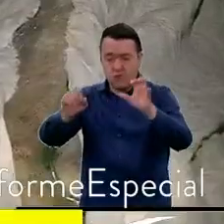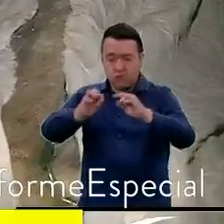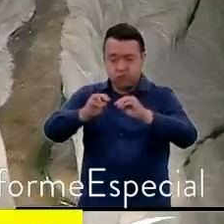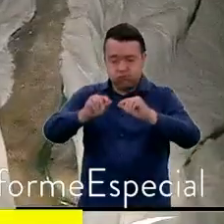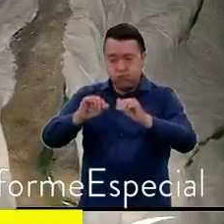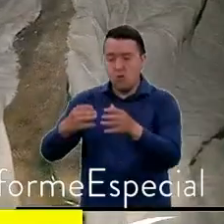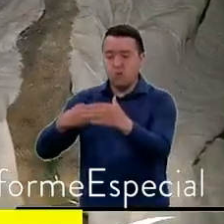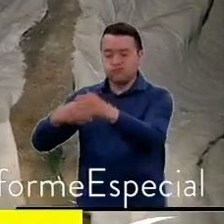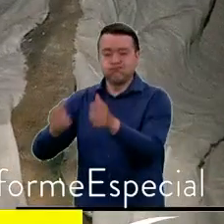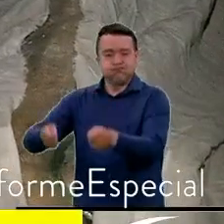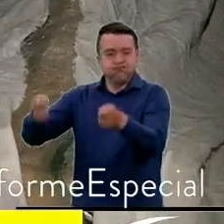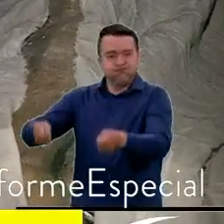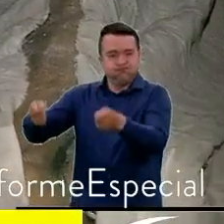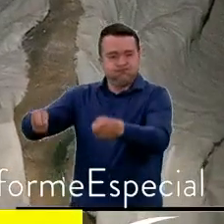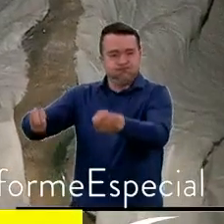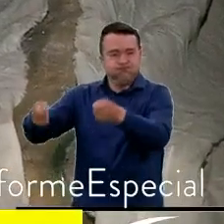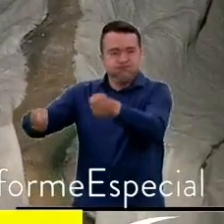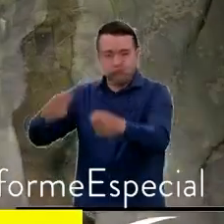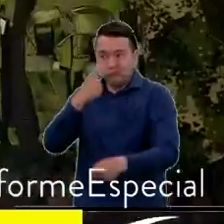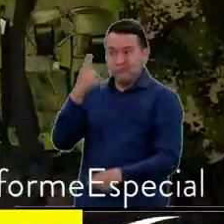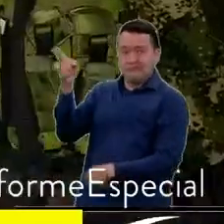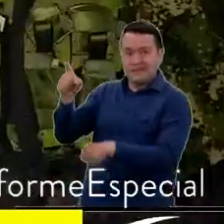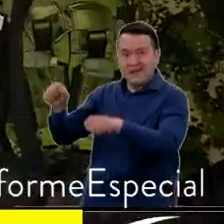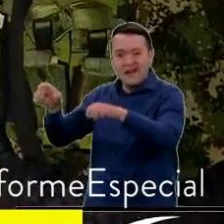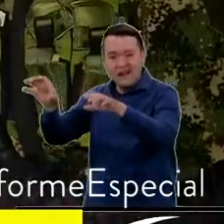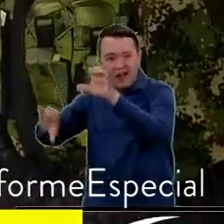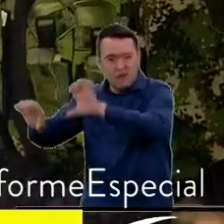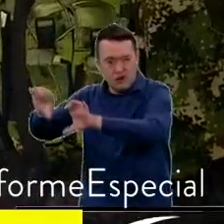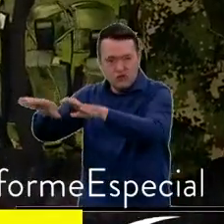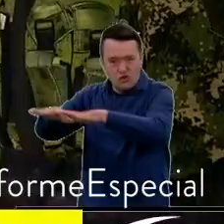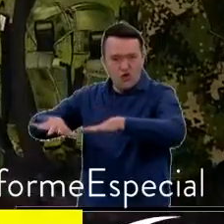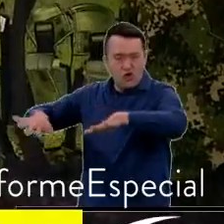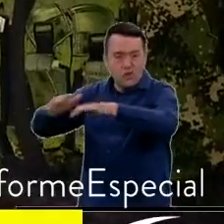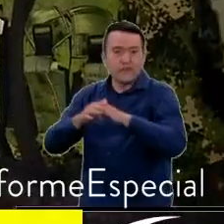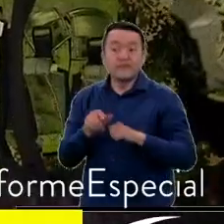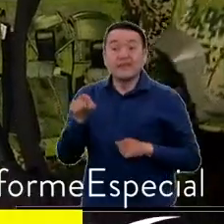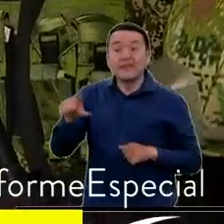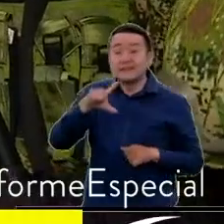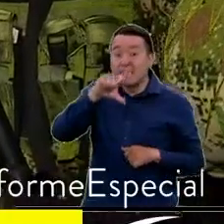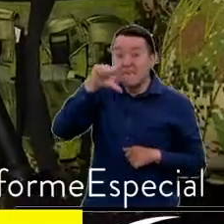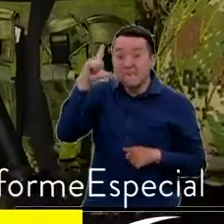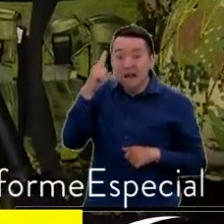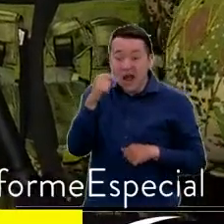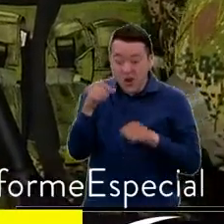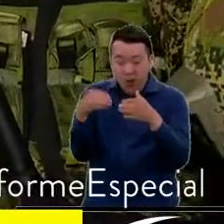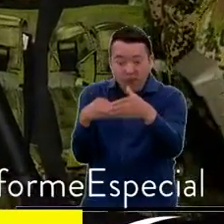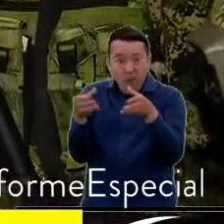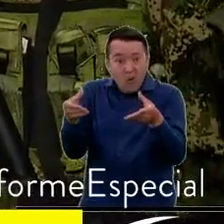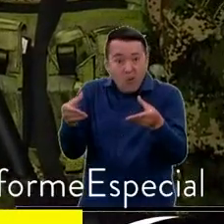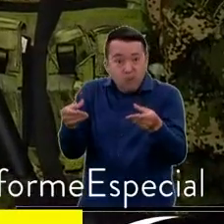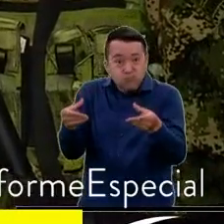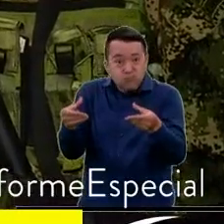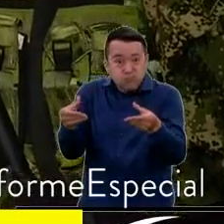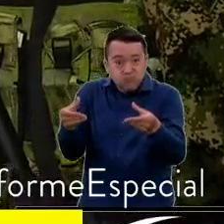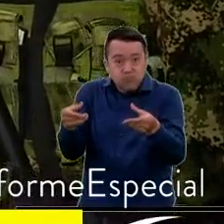y traída a laboratorios como este. La pasta base de coca, que es la que el narcotraficante o los grupos